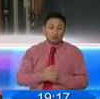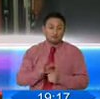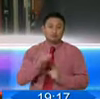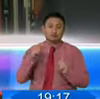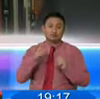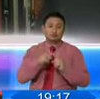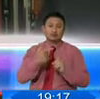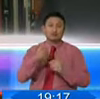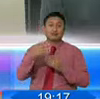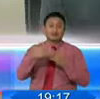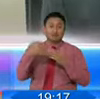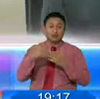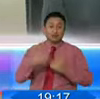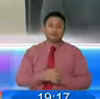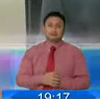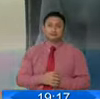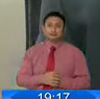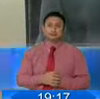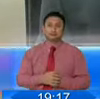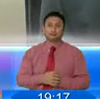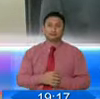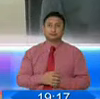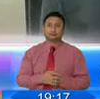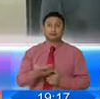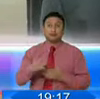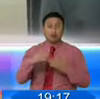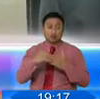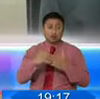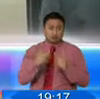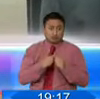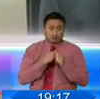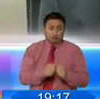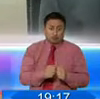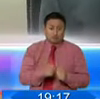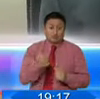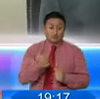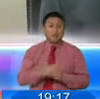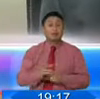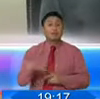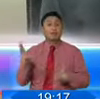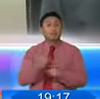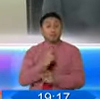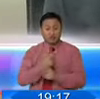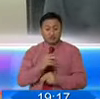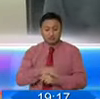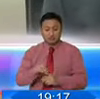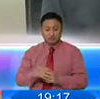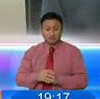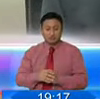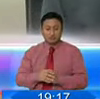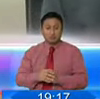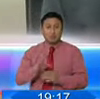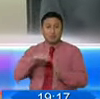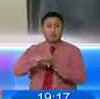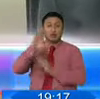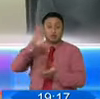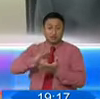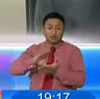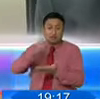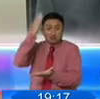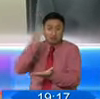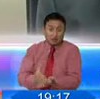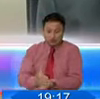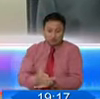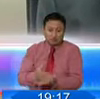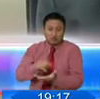contra la dolarización. La dolarización está firme. Lo grave, lo peligroso, era no ponerle candado al Banco Central, porque era la